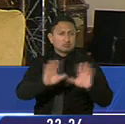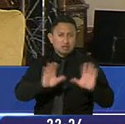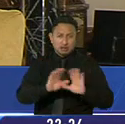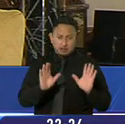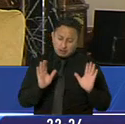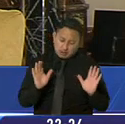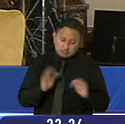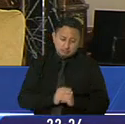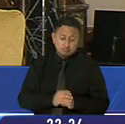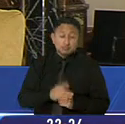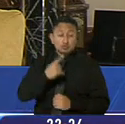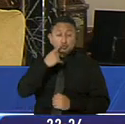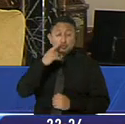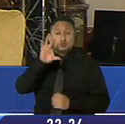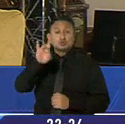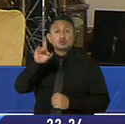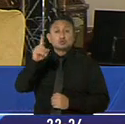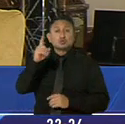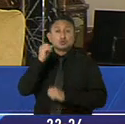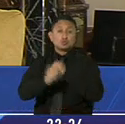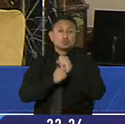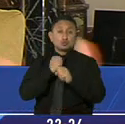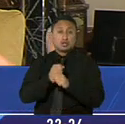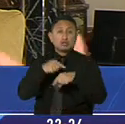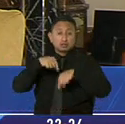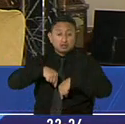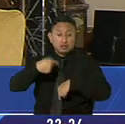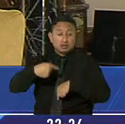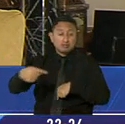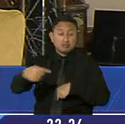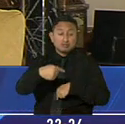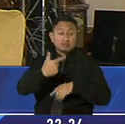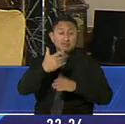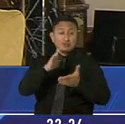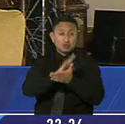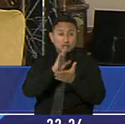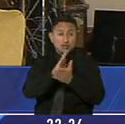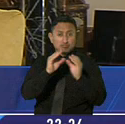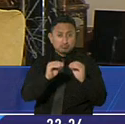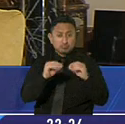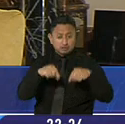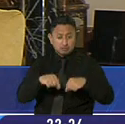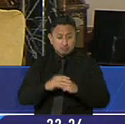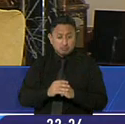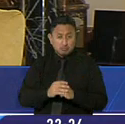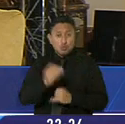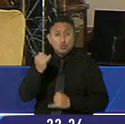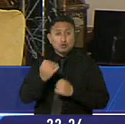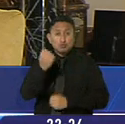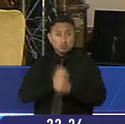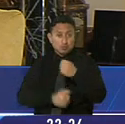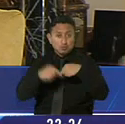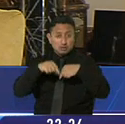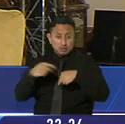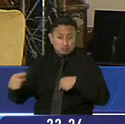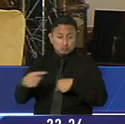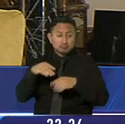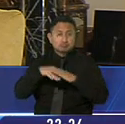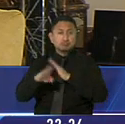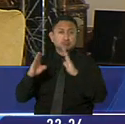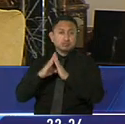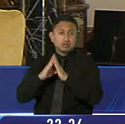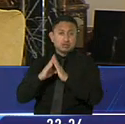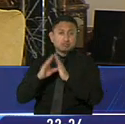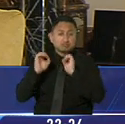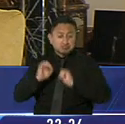81 años que le ha brindado tanto de manera académica a la sociedad merece los últimos años de su vida pasarlos en su casa. Si debe estar